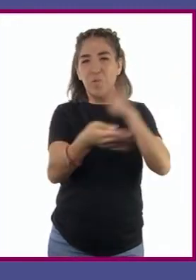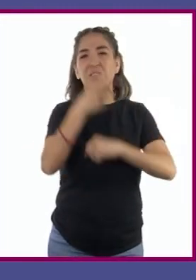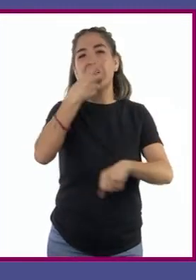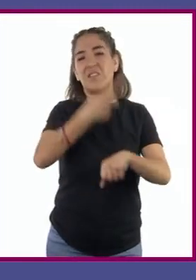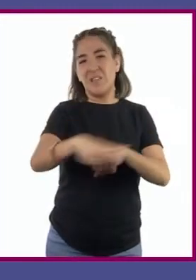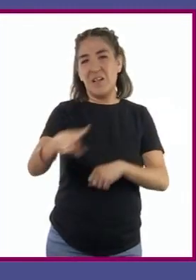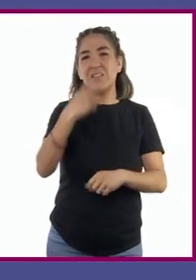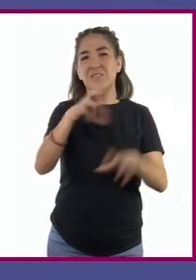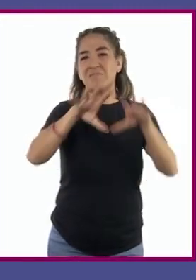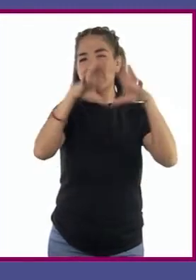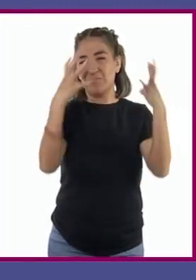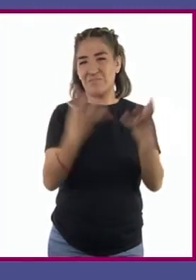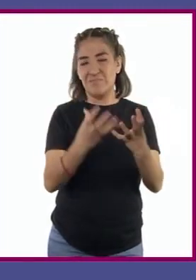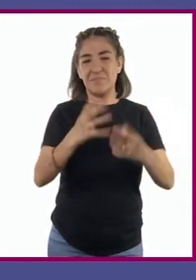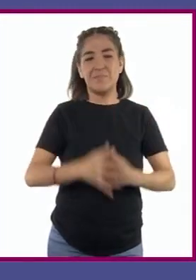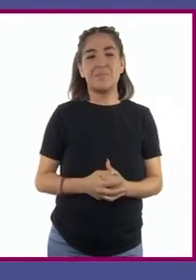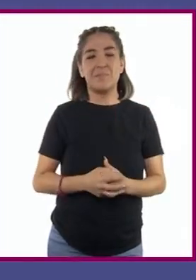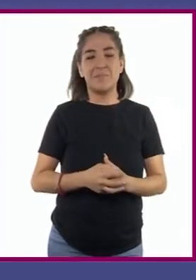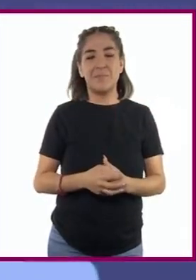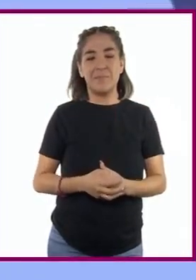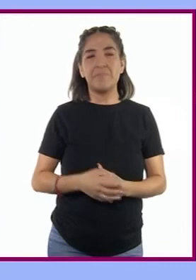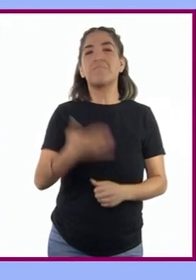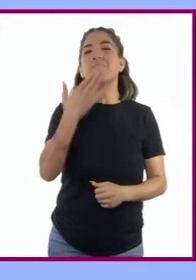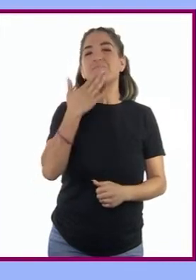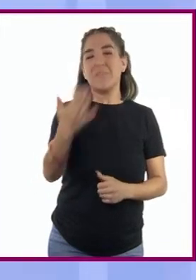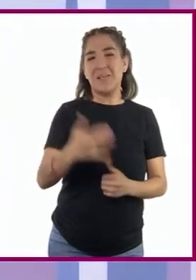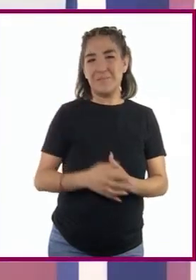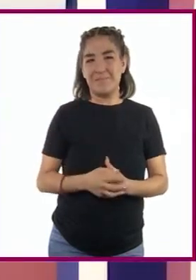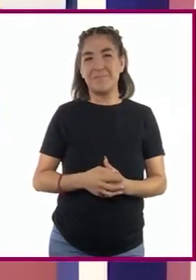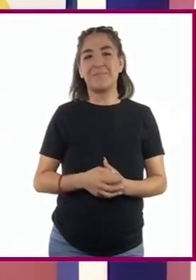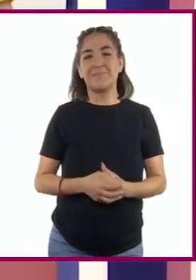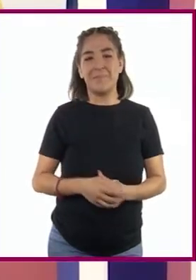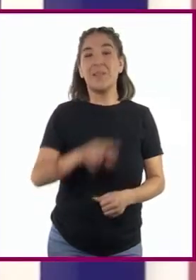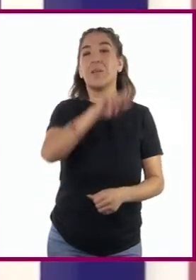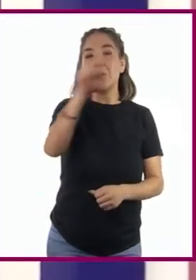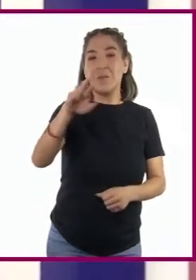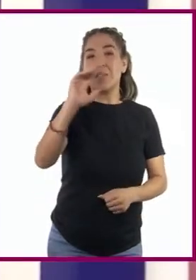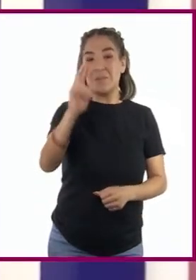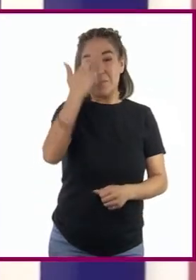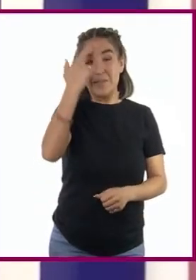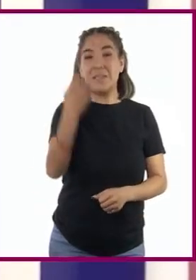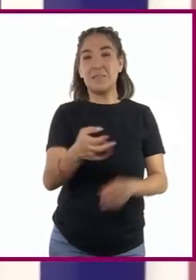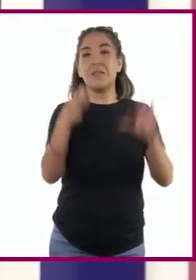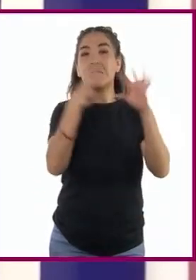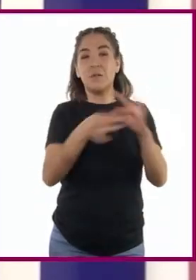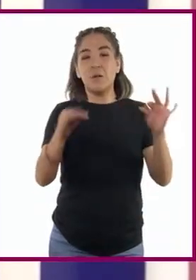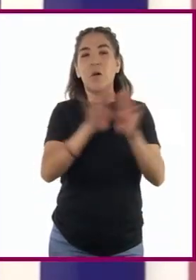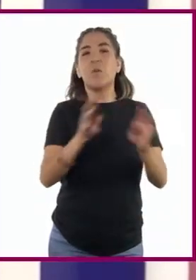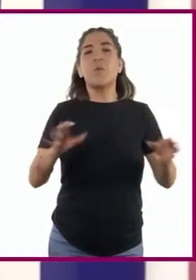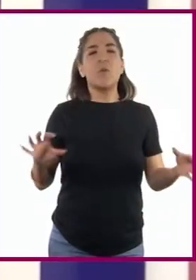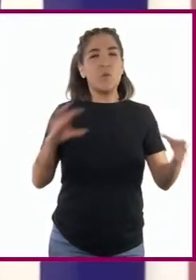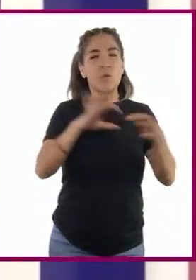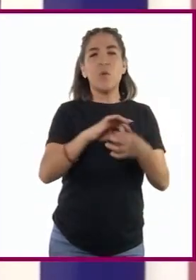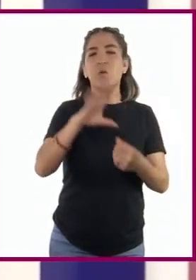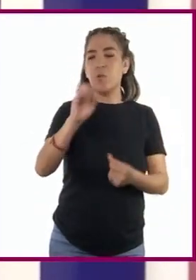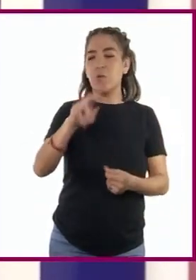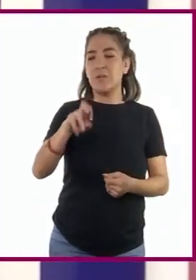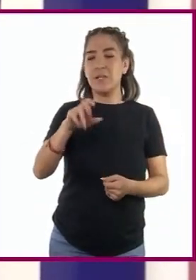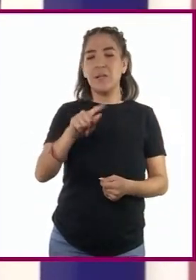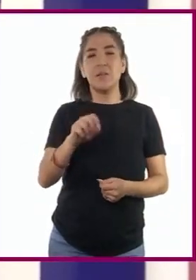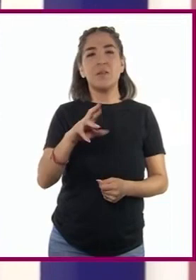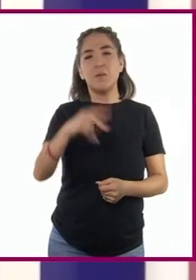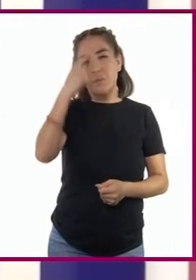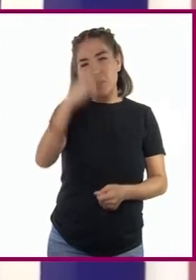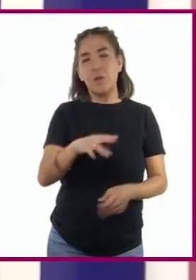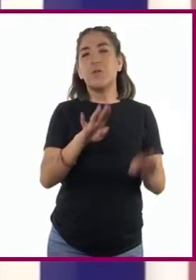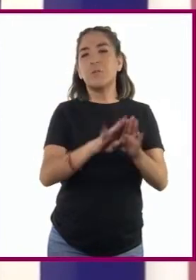al ecosistema del lugar. ¡Excelente trabajo! Recuerden que las expresiones o conectores nos ayudan a